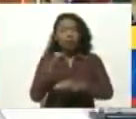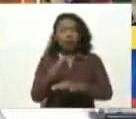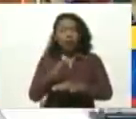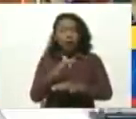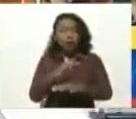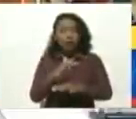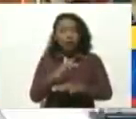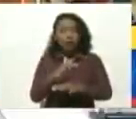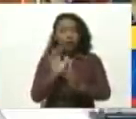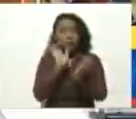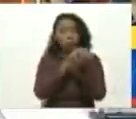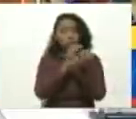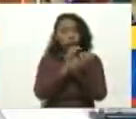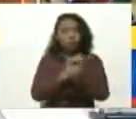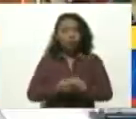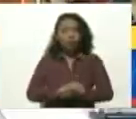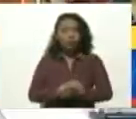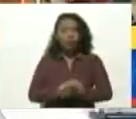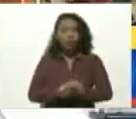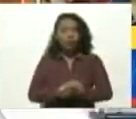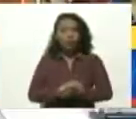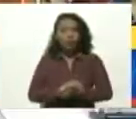y Nueva Esparta.